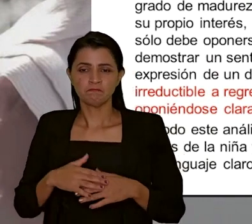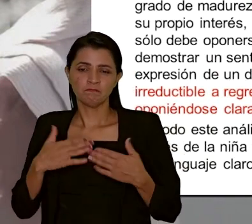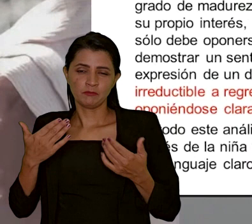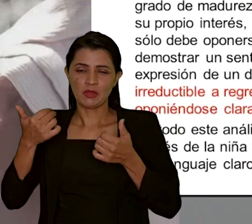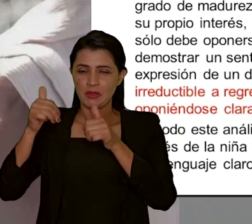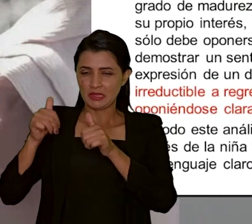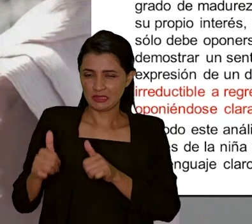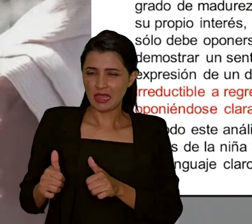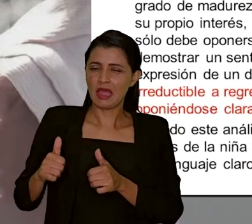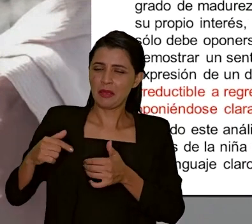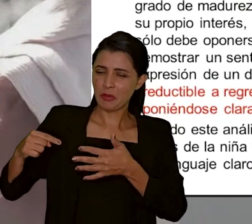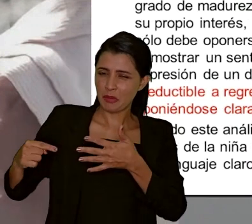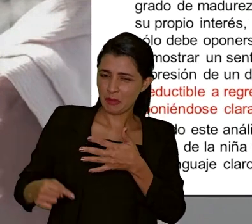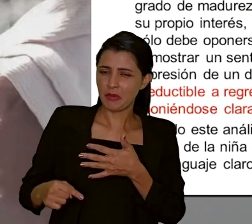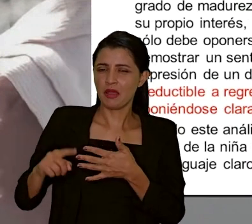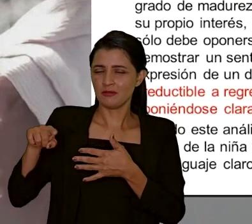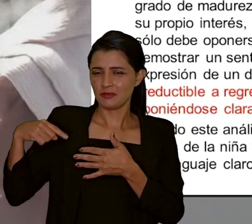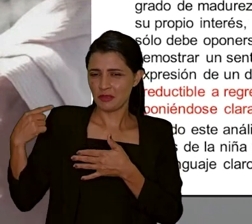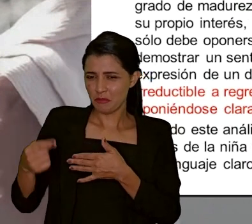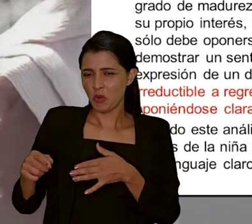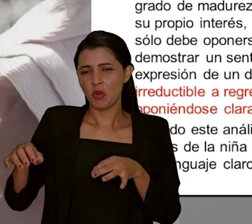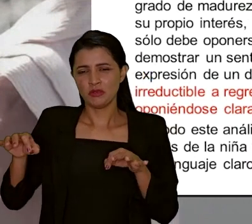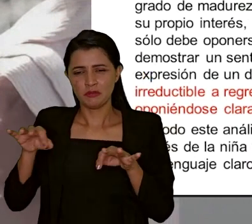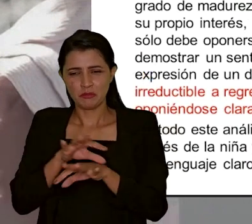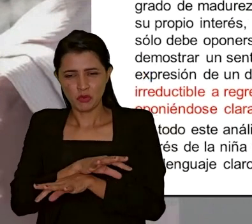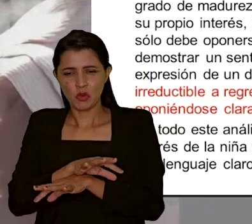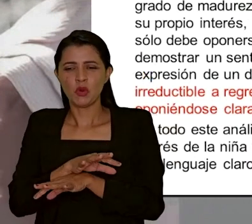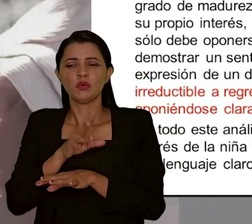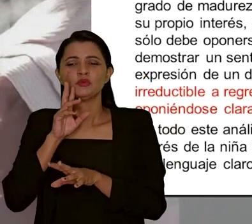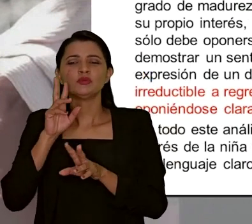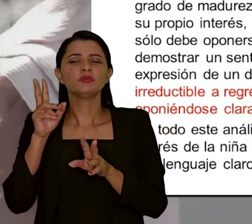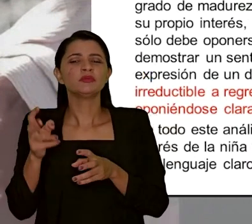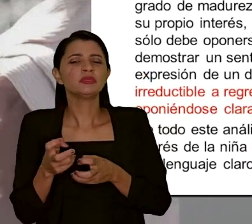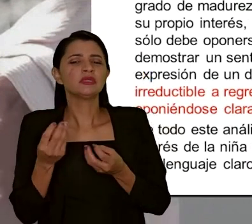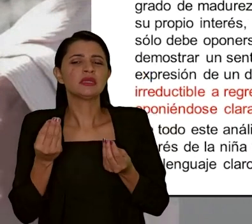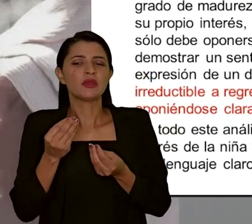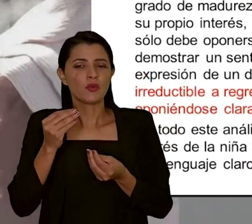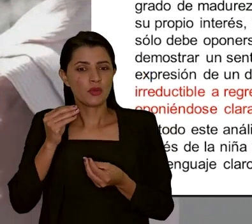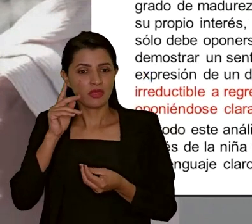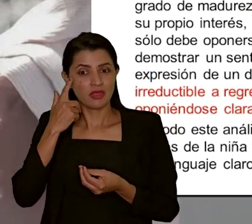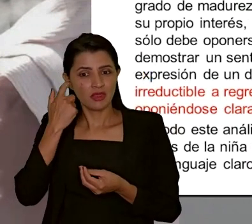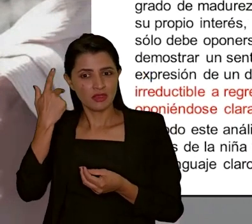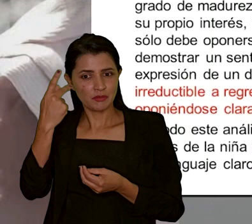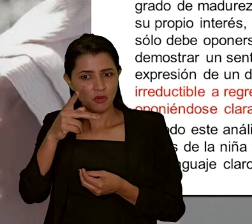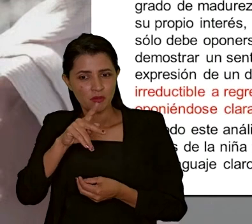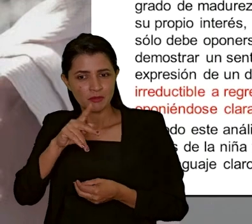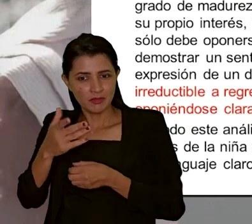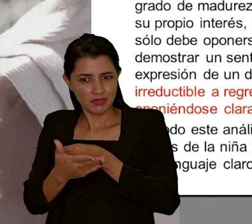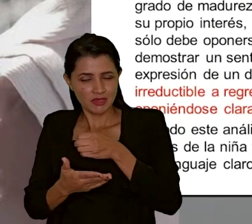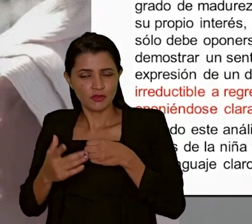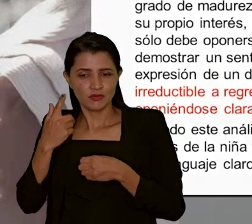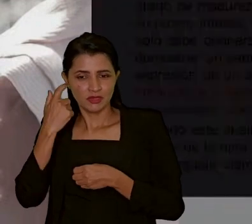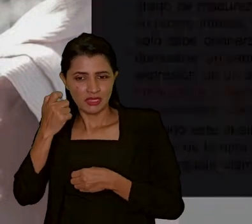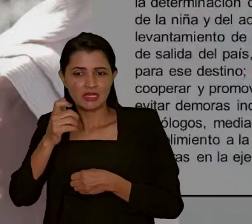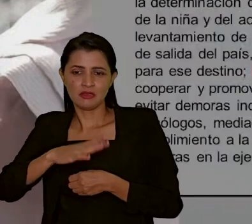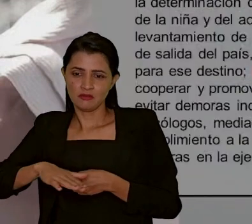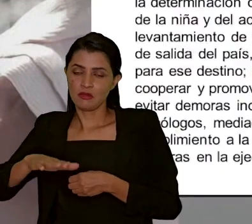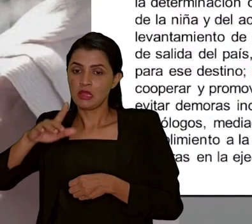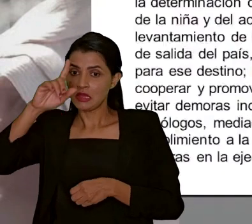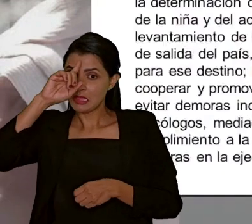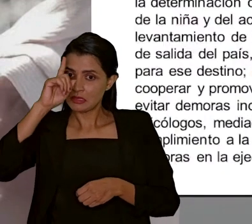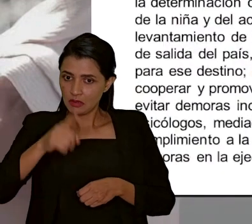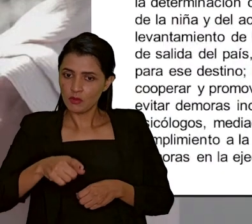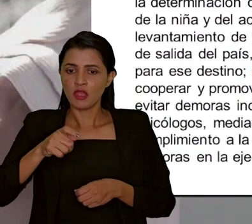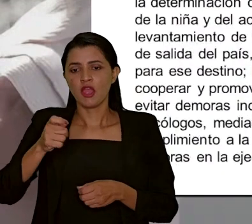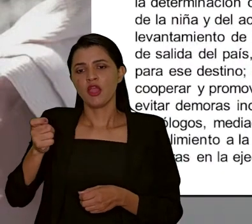concluye, la restitución es en interés de la niña, y en la sentencia habla a la niña con el lenguaje